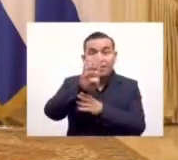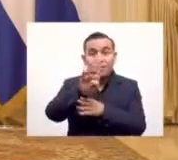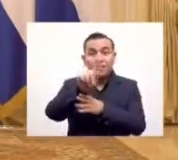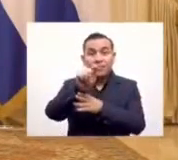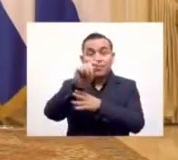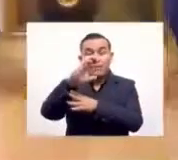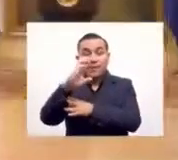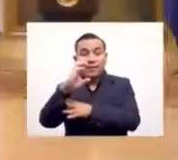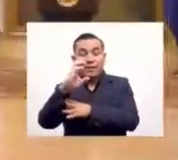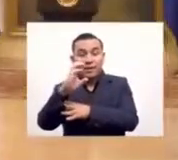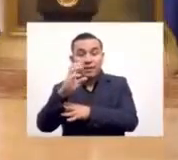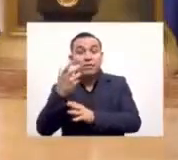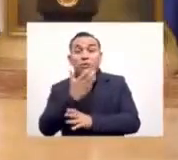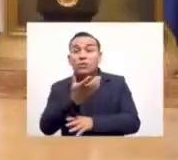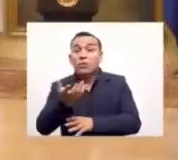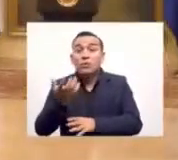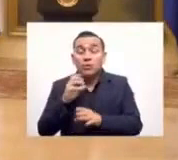¿no?